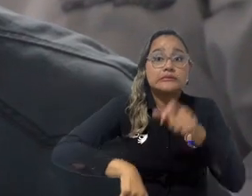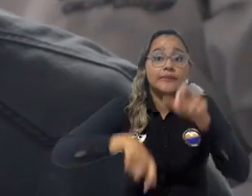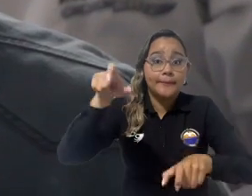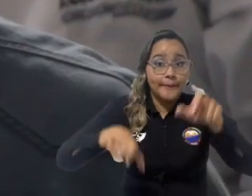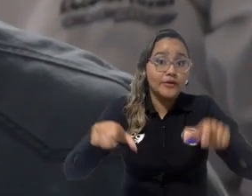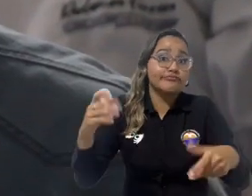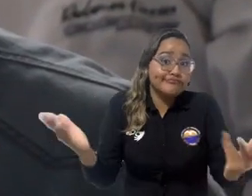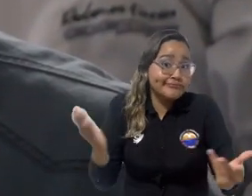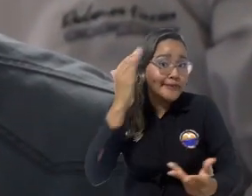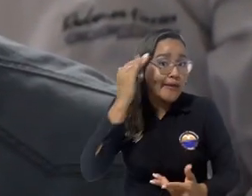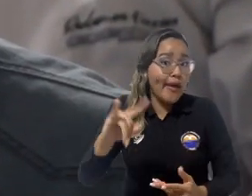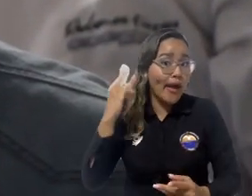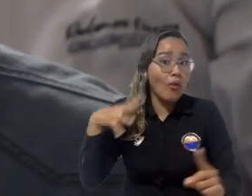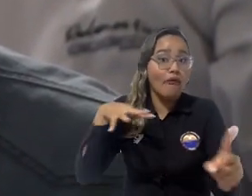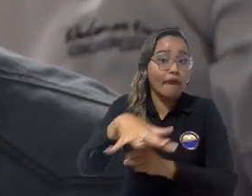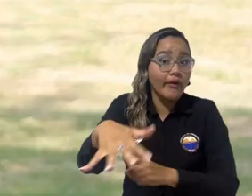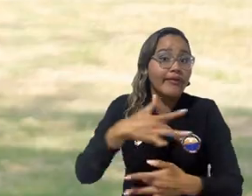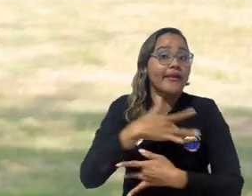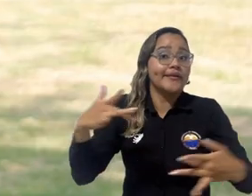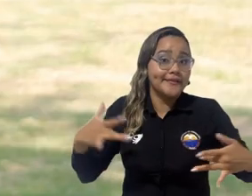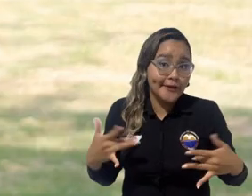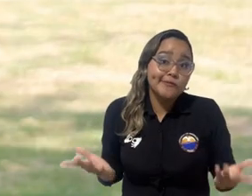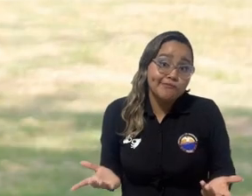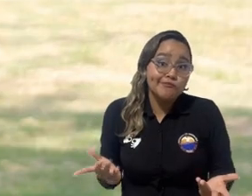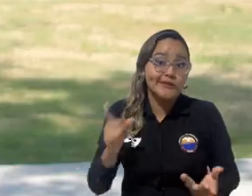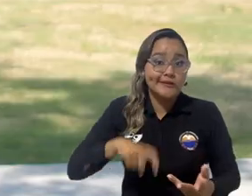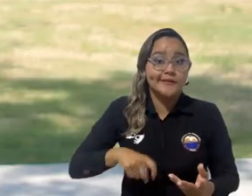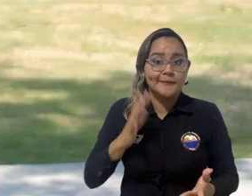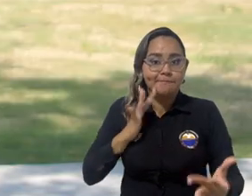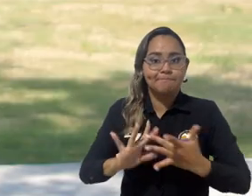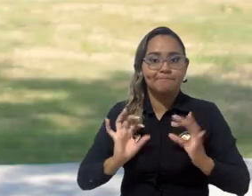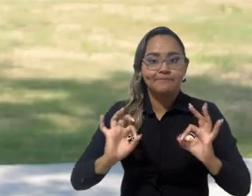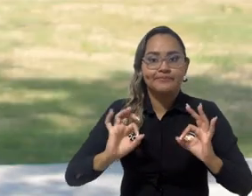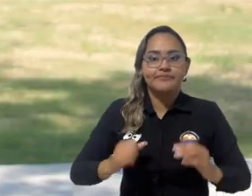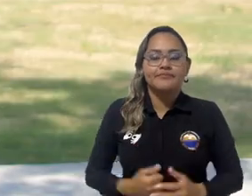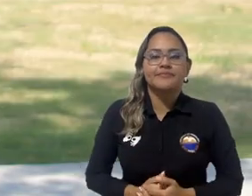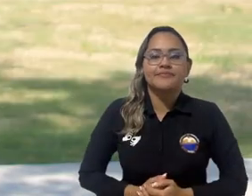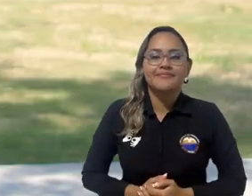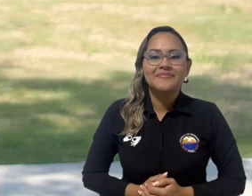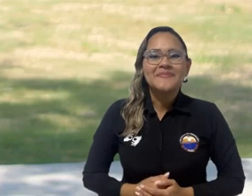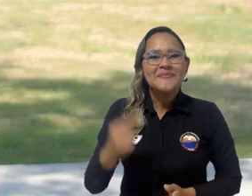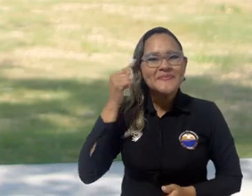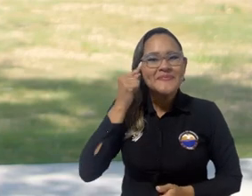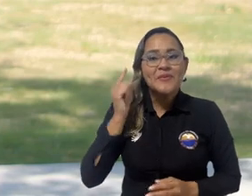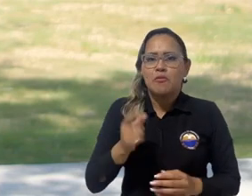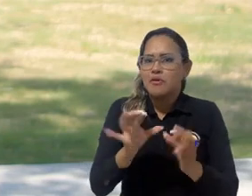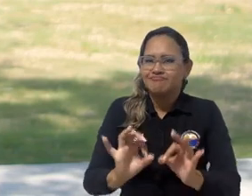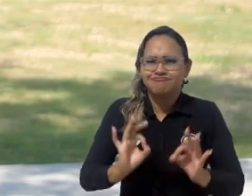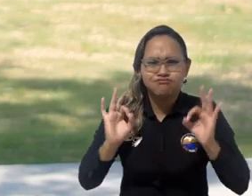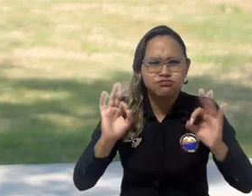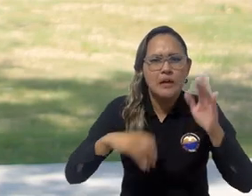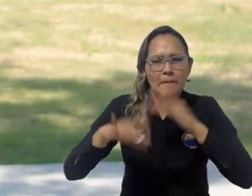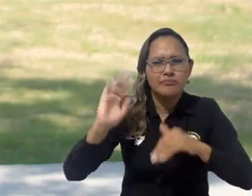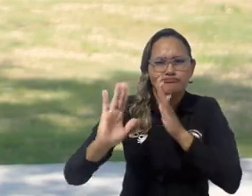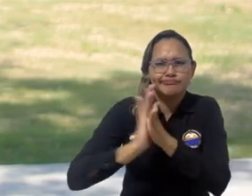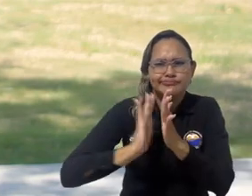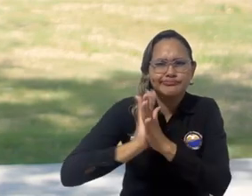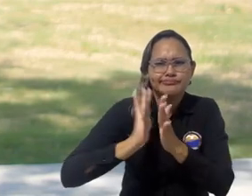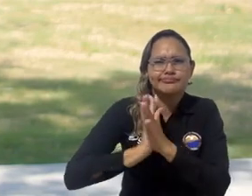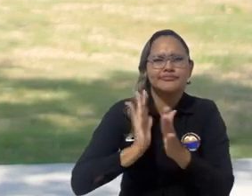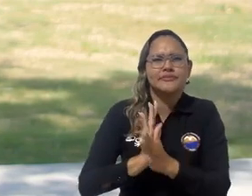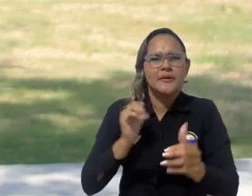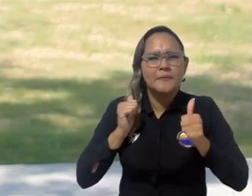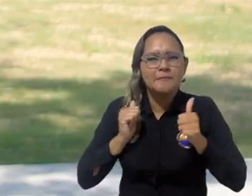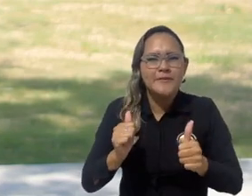eso va a afectar o no la salud. La idea pues es contribuir. El taller es excelente. Nos hace falta